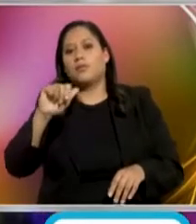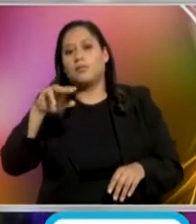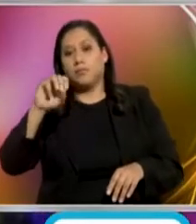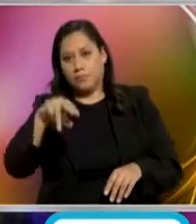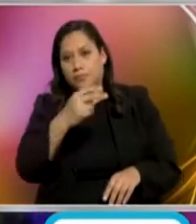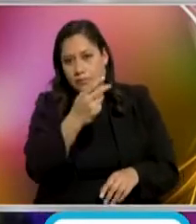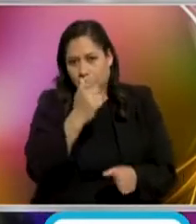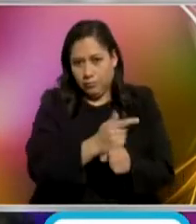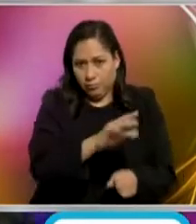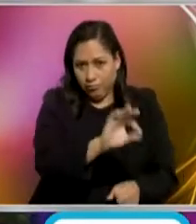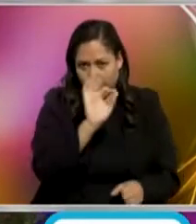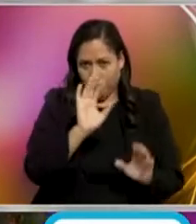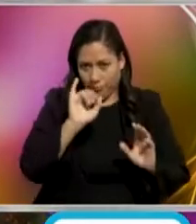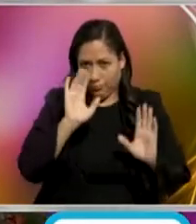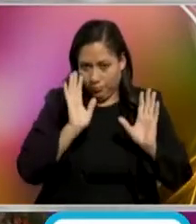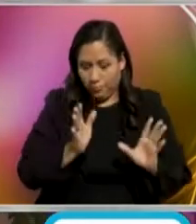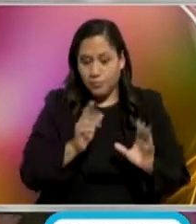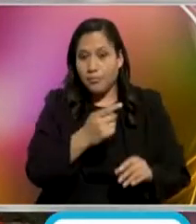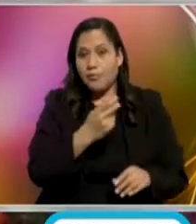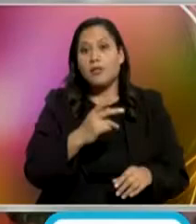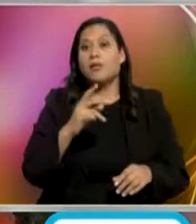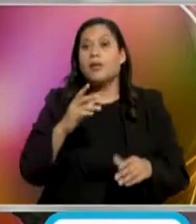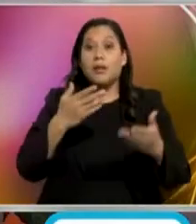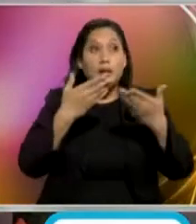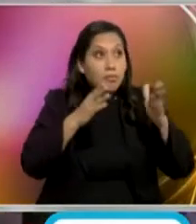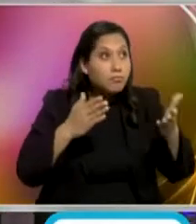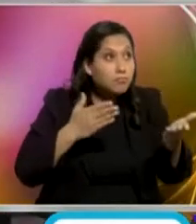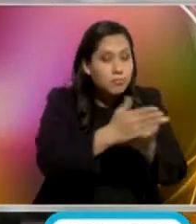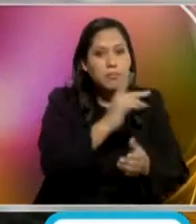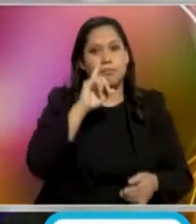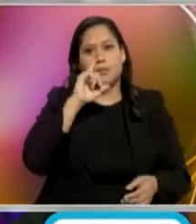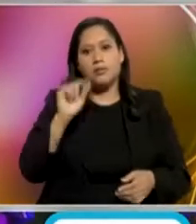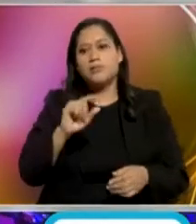encontraron, y bueno, y está además todo este asunto de la maldición, de que si la abrieron y los que la